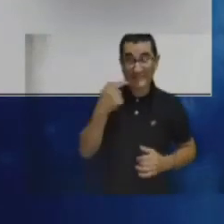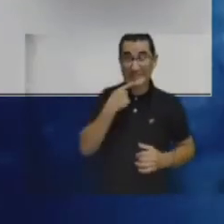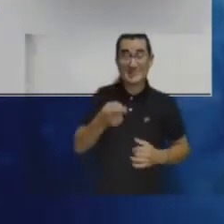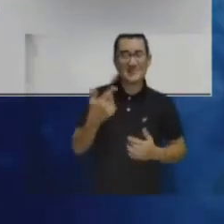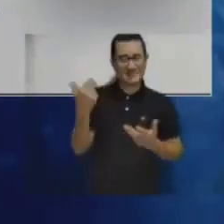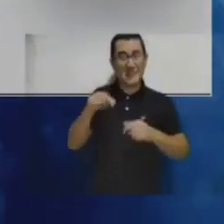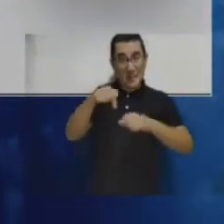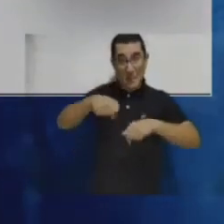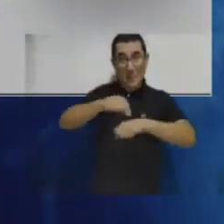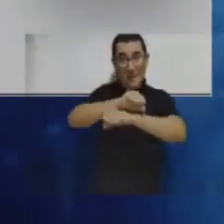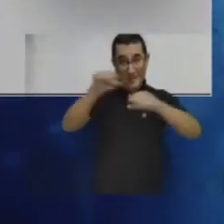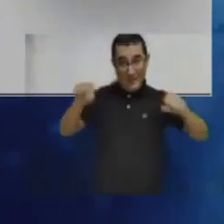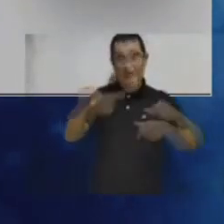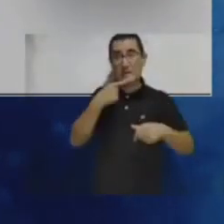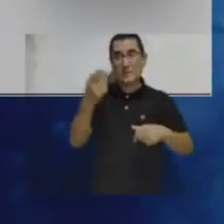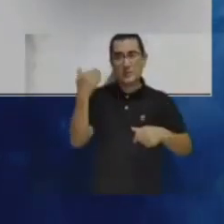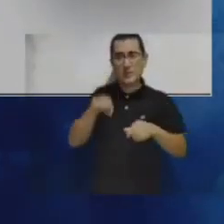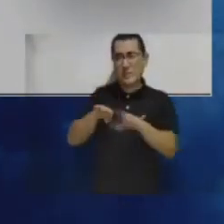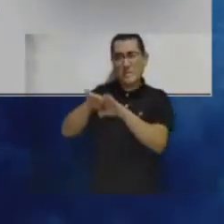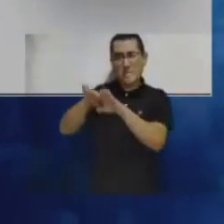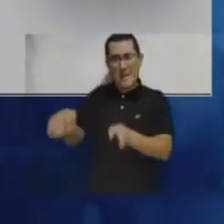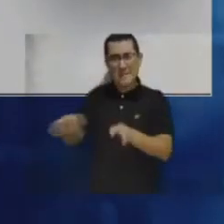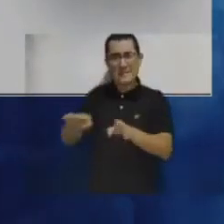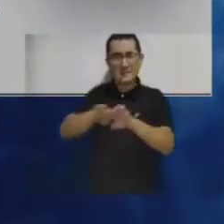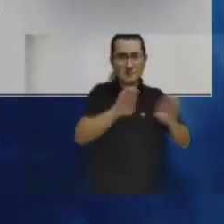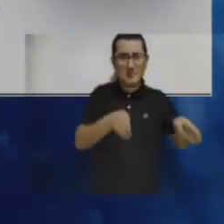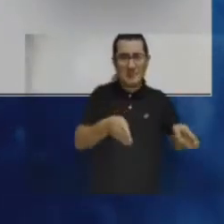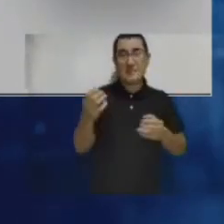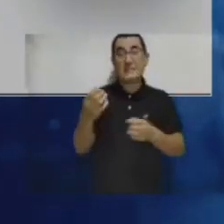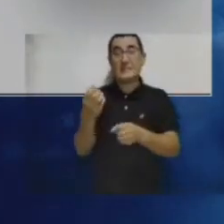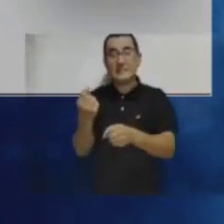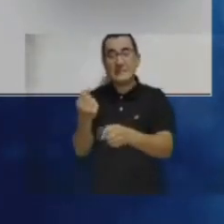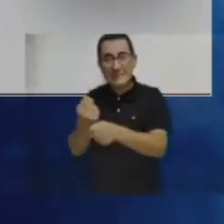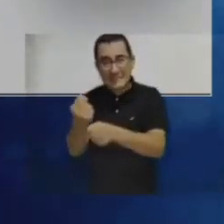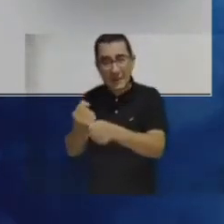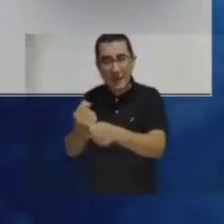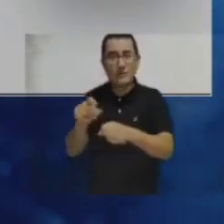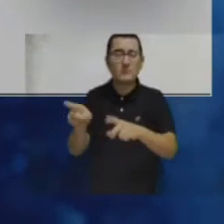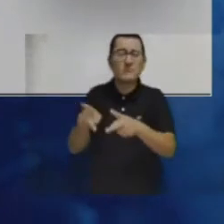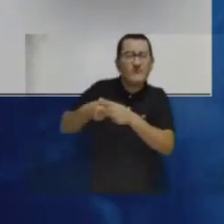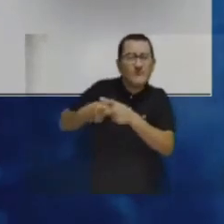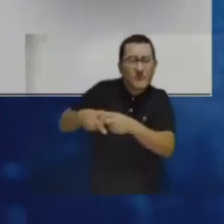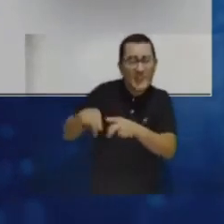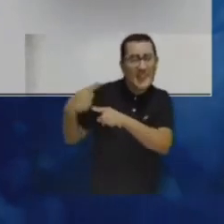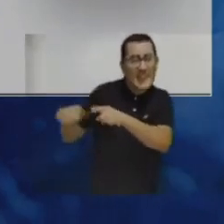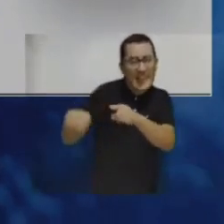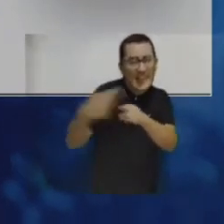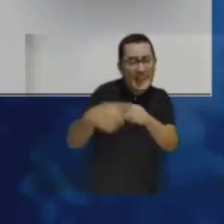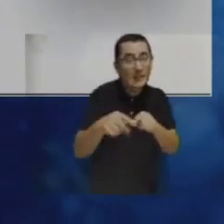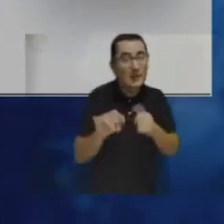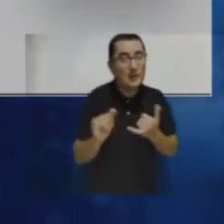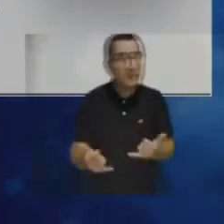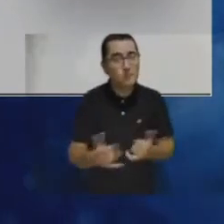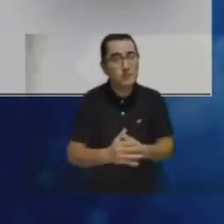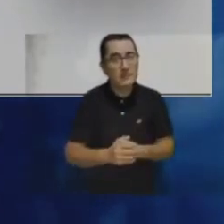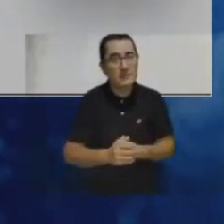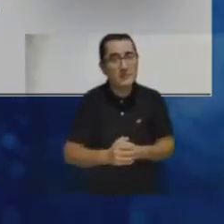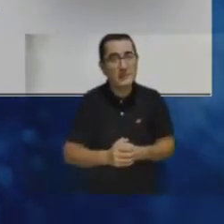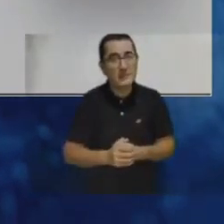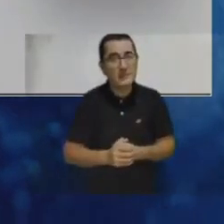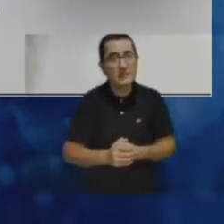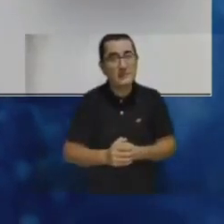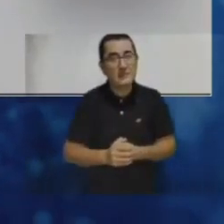todas estas mesas de trabajo, todos estos talleres son y fueron un insumo